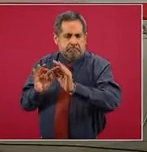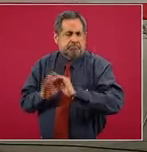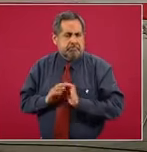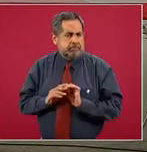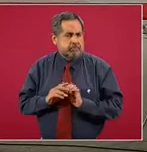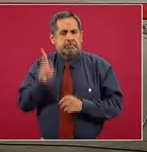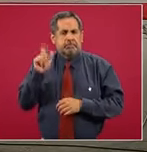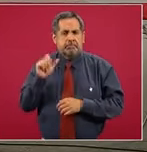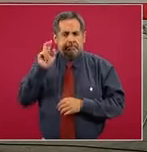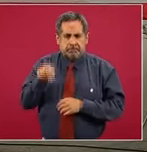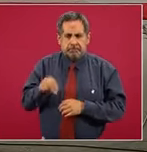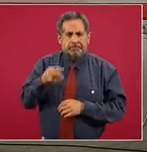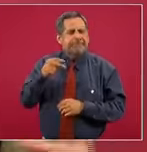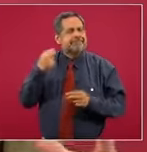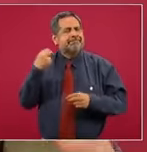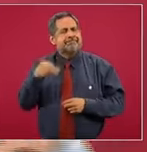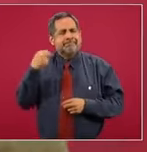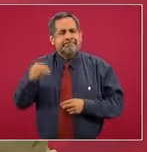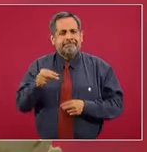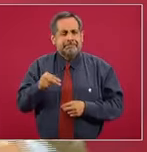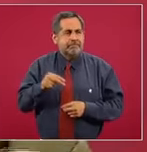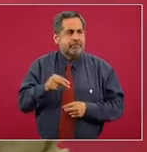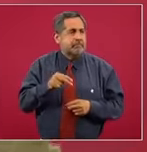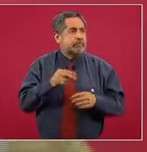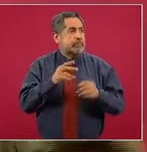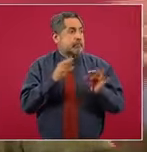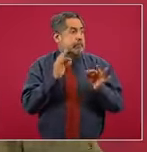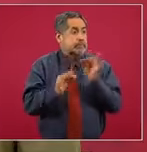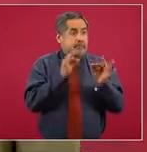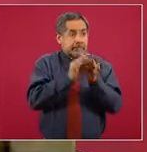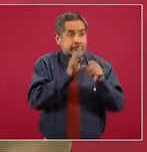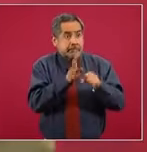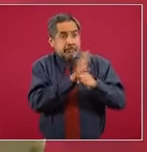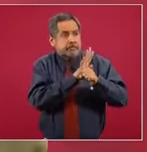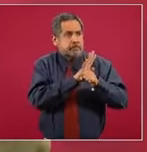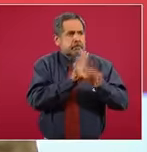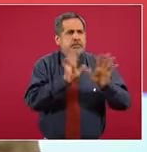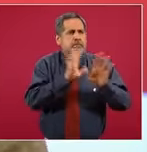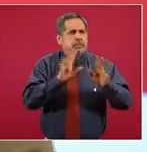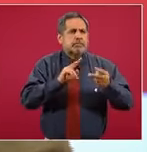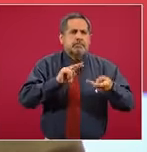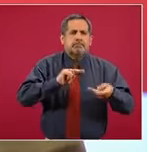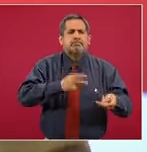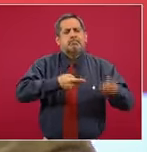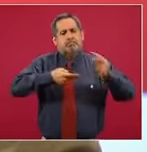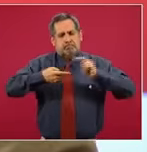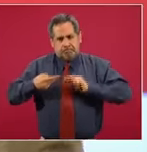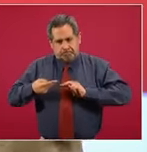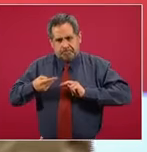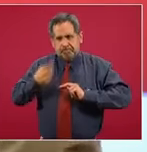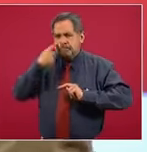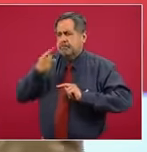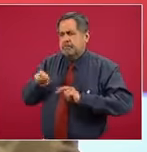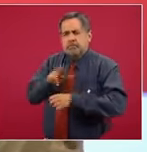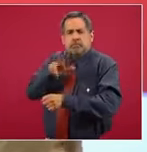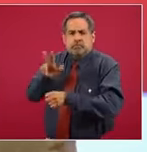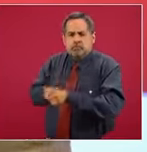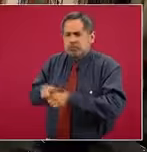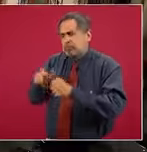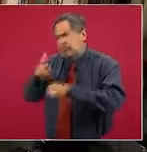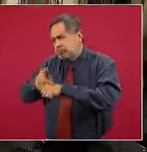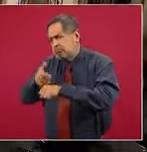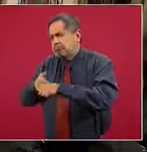un plan le llamamos de desreconversión, porque cuando se reconvirtió el sistema hospitalario, quiere decir que muchas de las camas que no